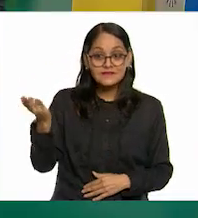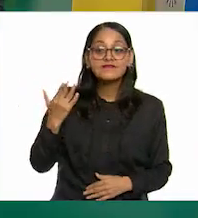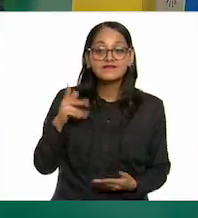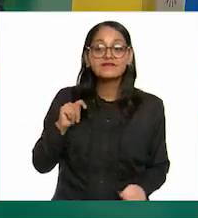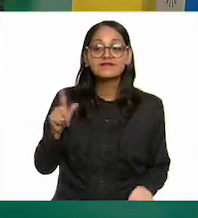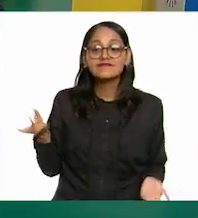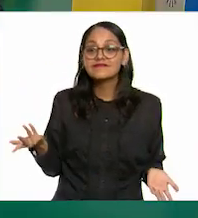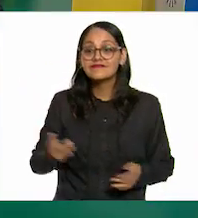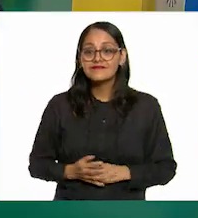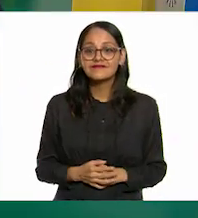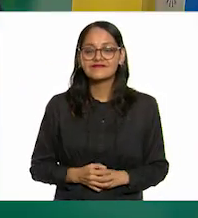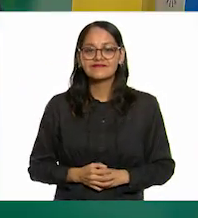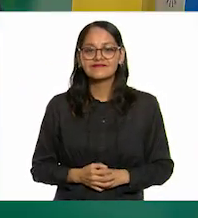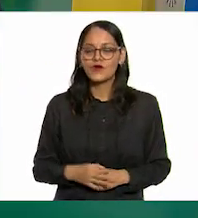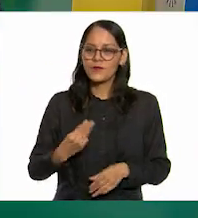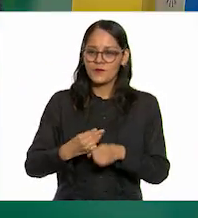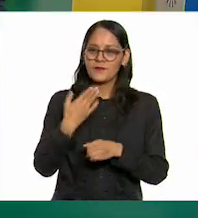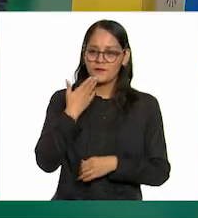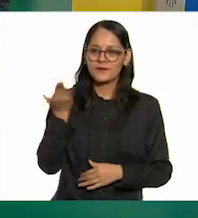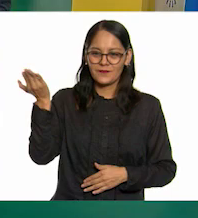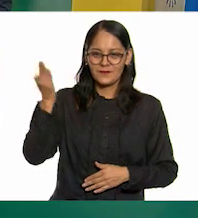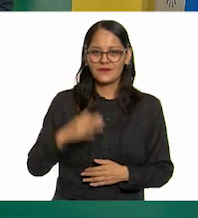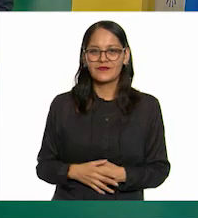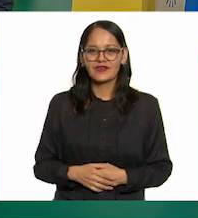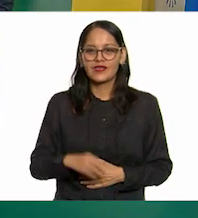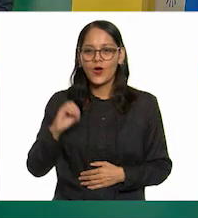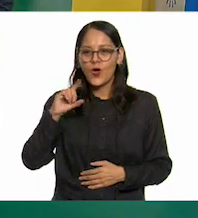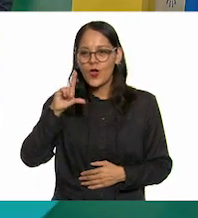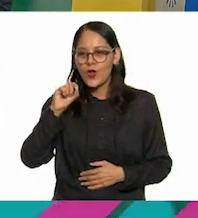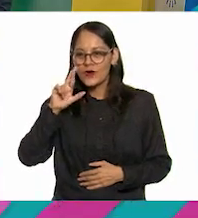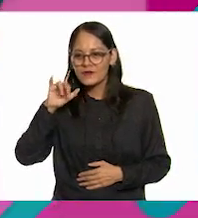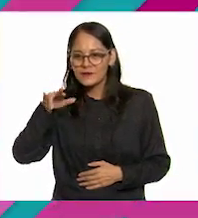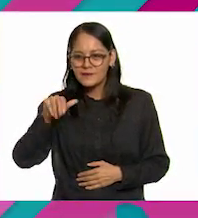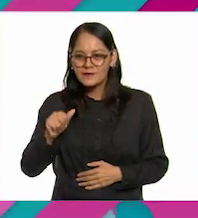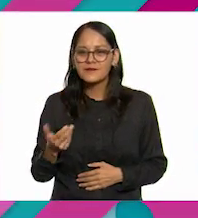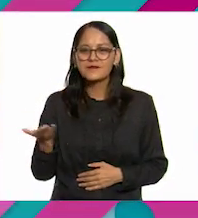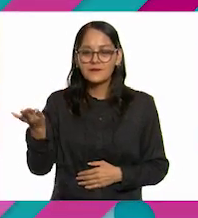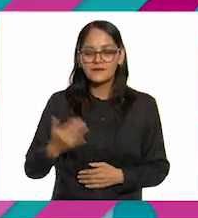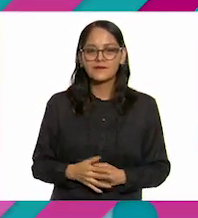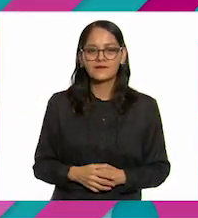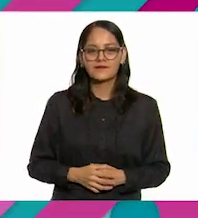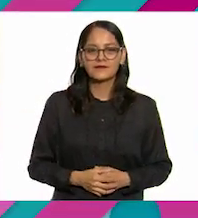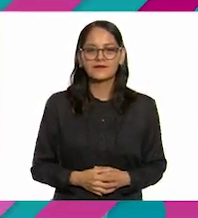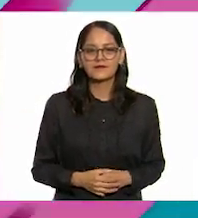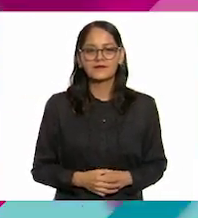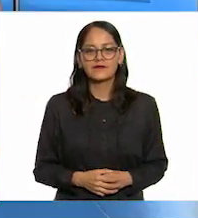Ah, muy bien. Vamos con Olorina Alertina.